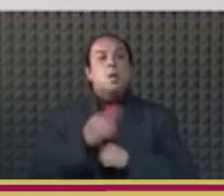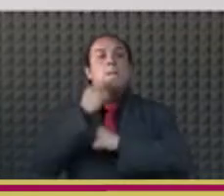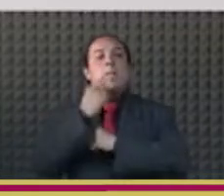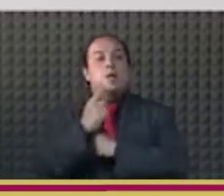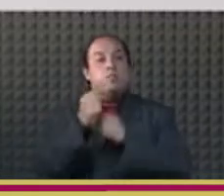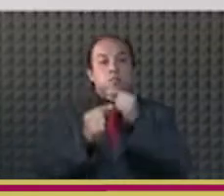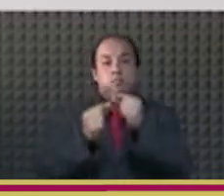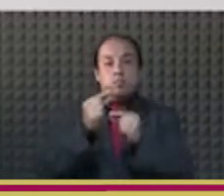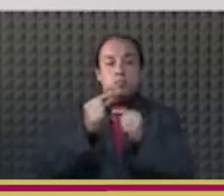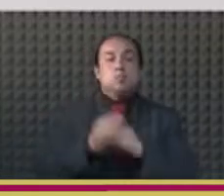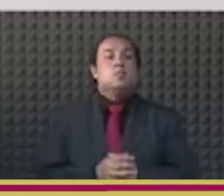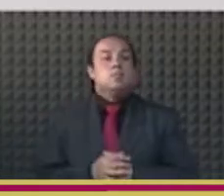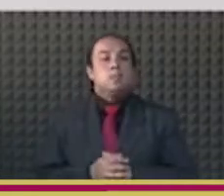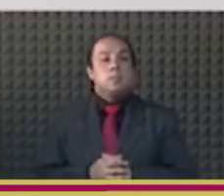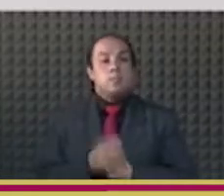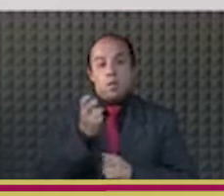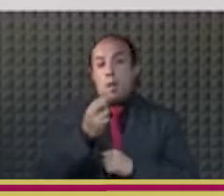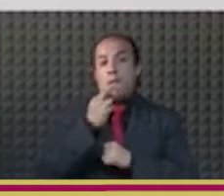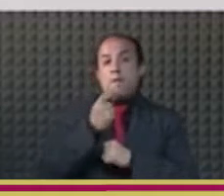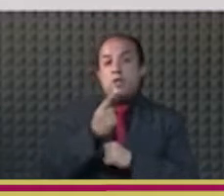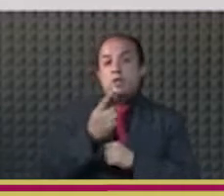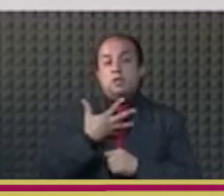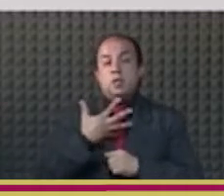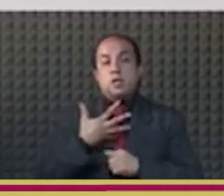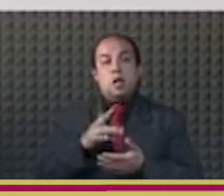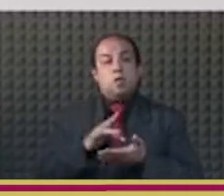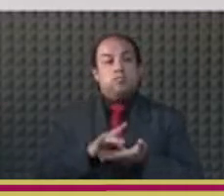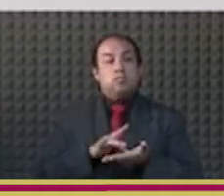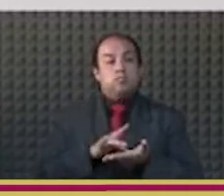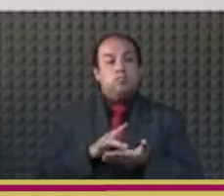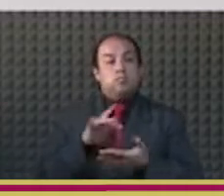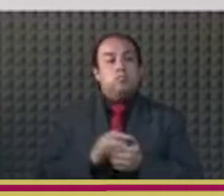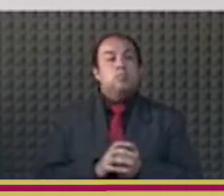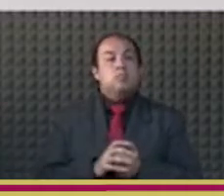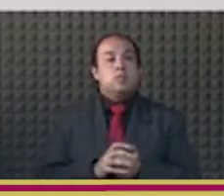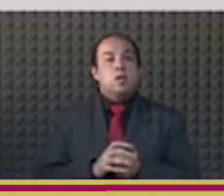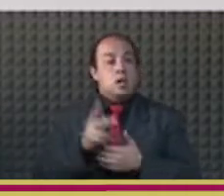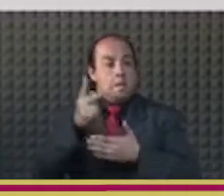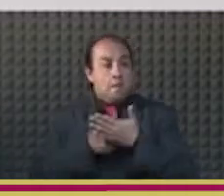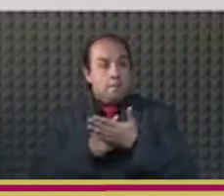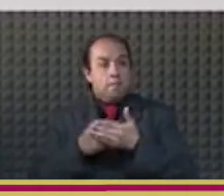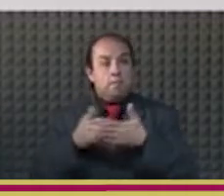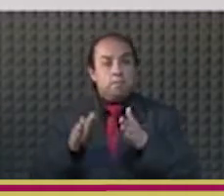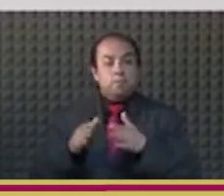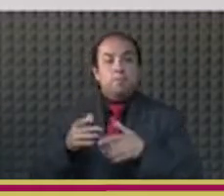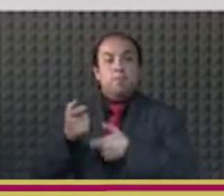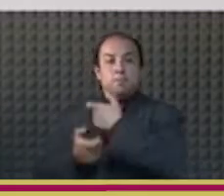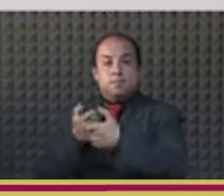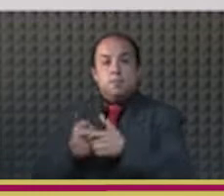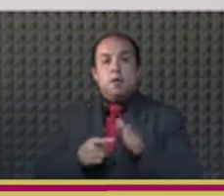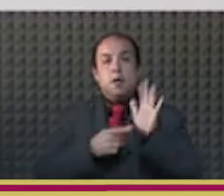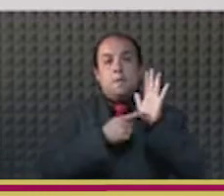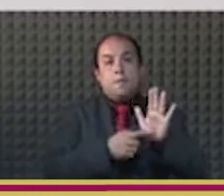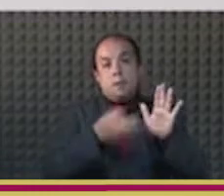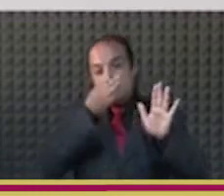recuperando y esta recuperación será sostenida gracias al plan de reactivación económica que recientemente presentó la jefa